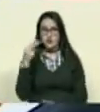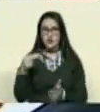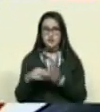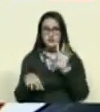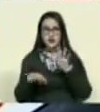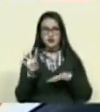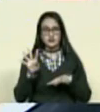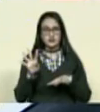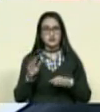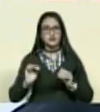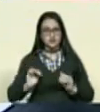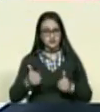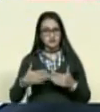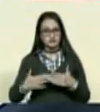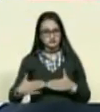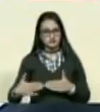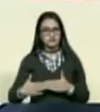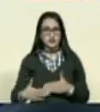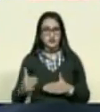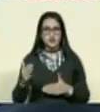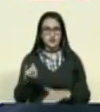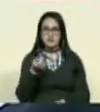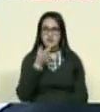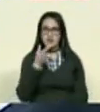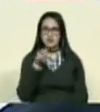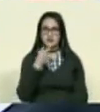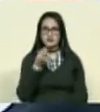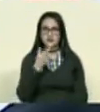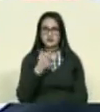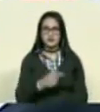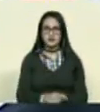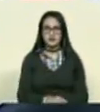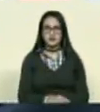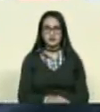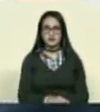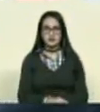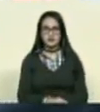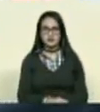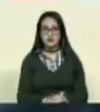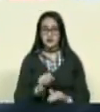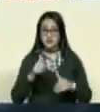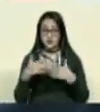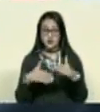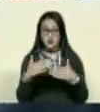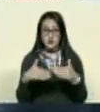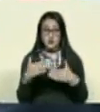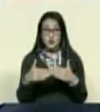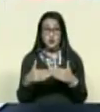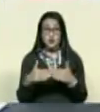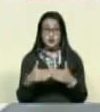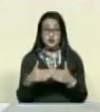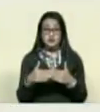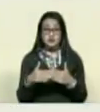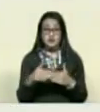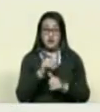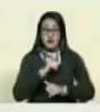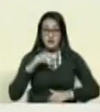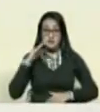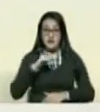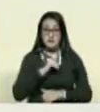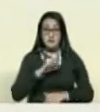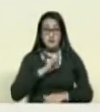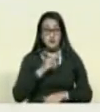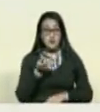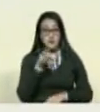2014 iniciado esta carrera de medicina, desde que se puso en marcha esta Academia Militar de la